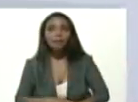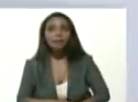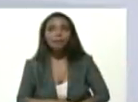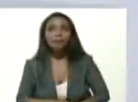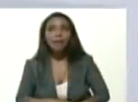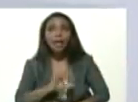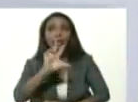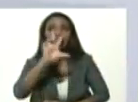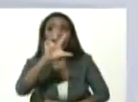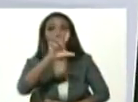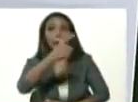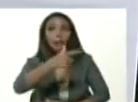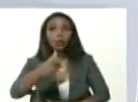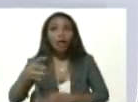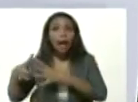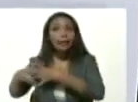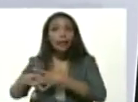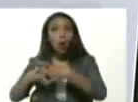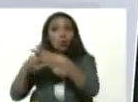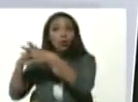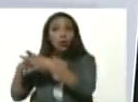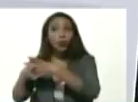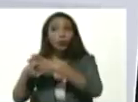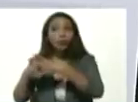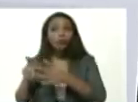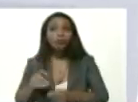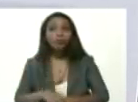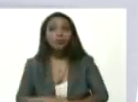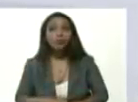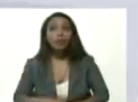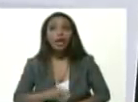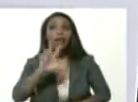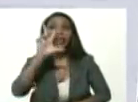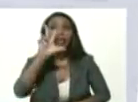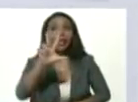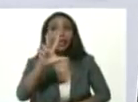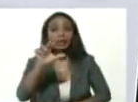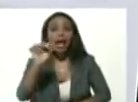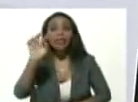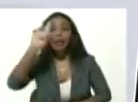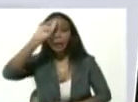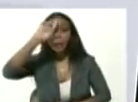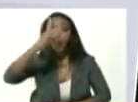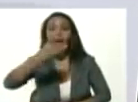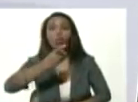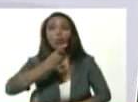3 casos desde los Estados Unidos, 3 casos de República Dominicana,